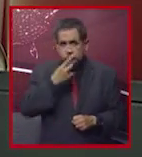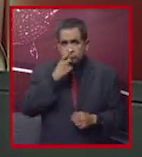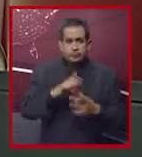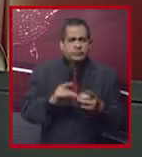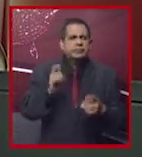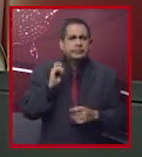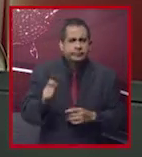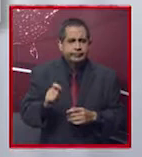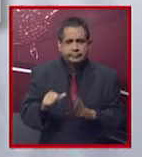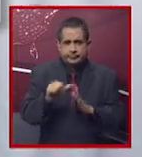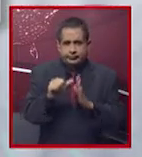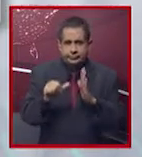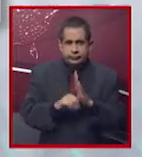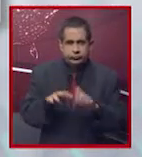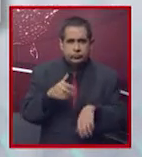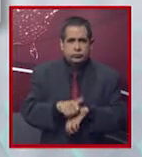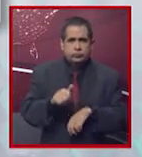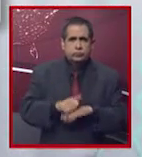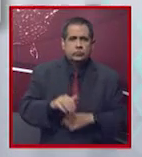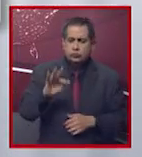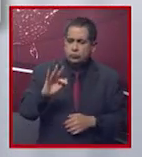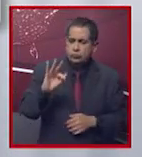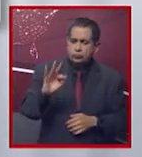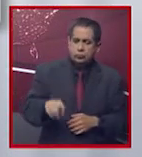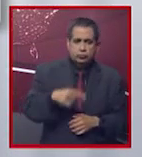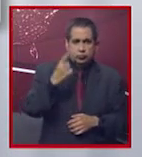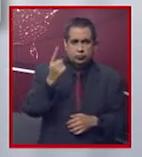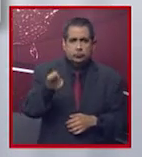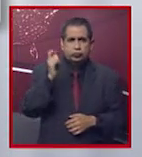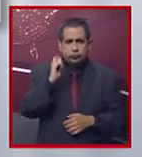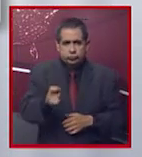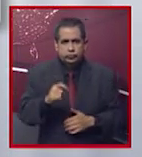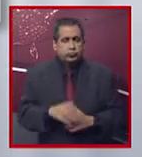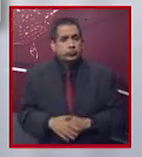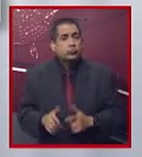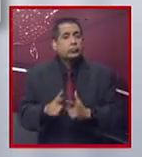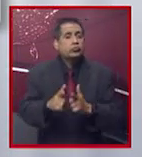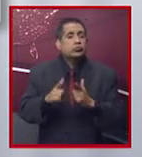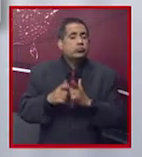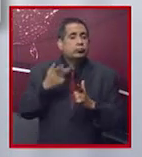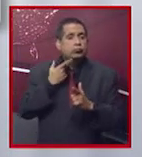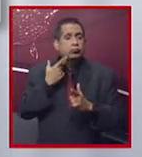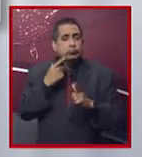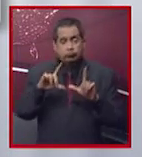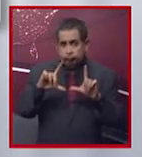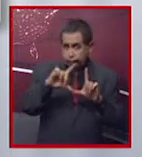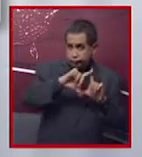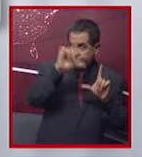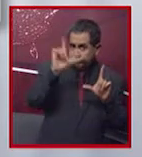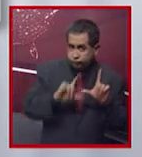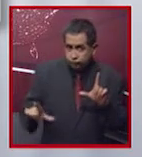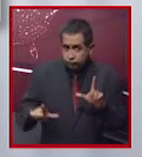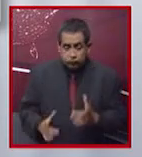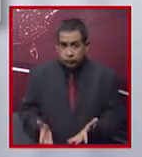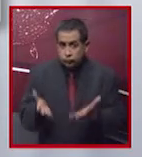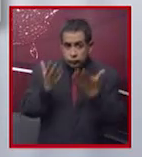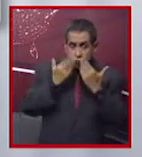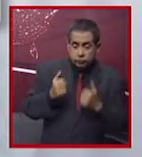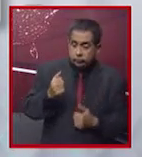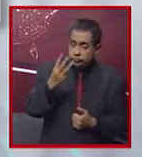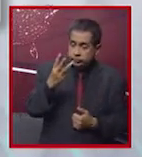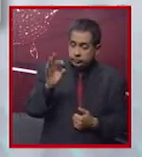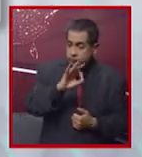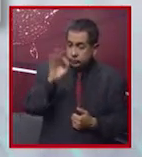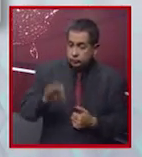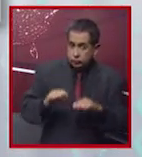Mexicanos. Señala en su artículo 41 que el partido político nacional que no obtenga al menos el 3%